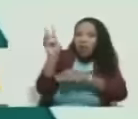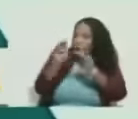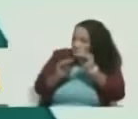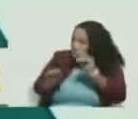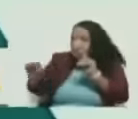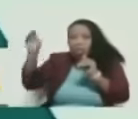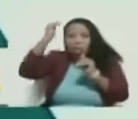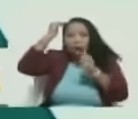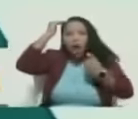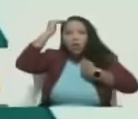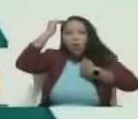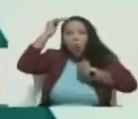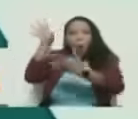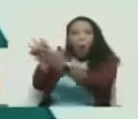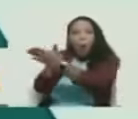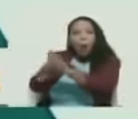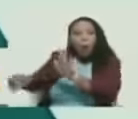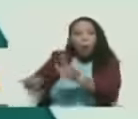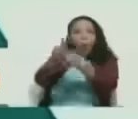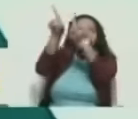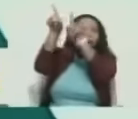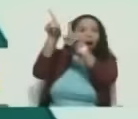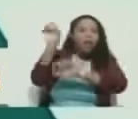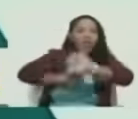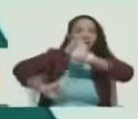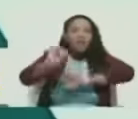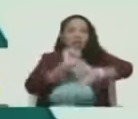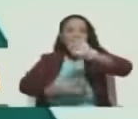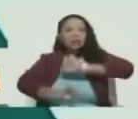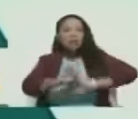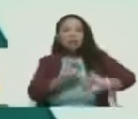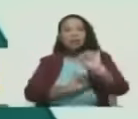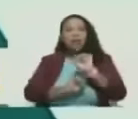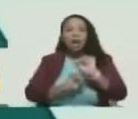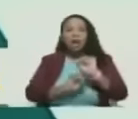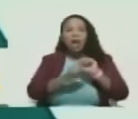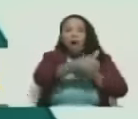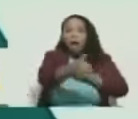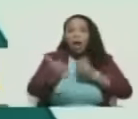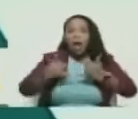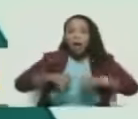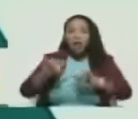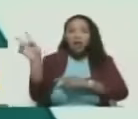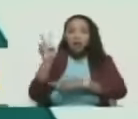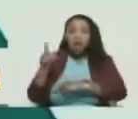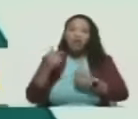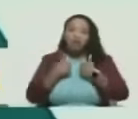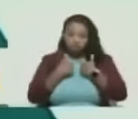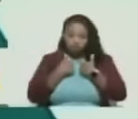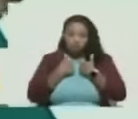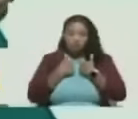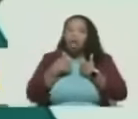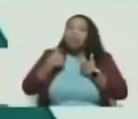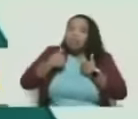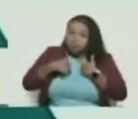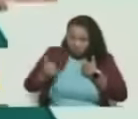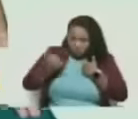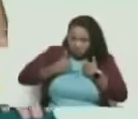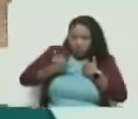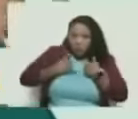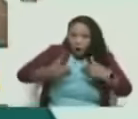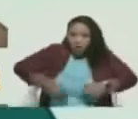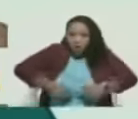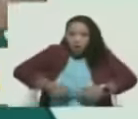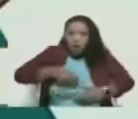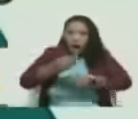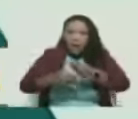pesar incluso de las dificultades y que hoy dice, bueno, cada hijo venezolano dice, yo tengo que ponerme la tarea de